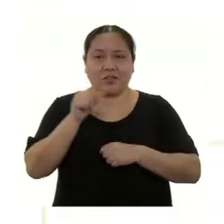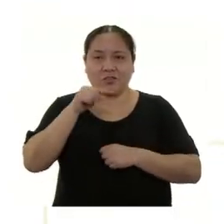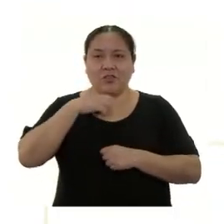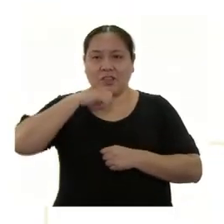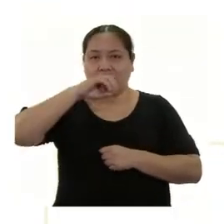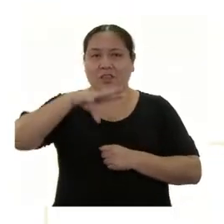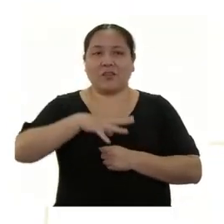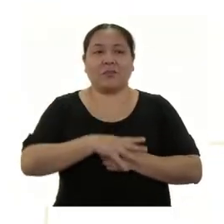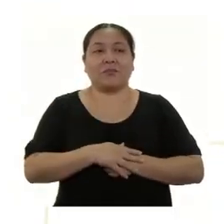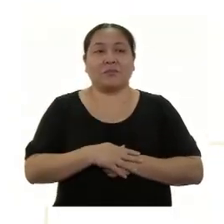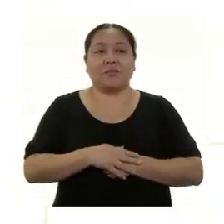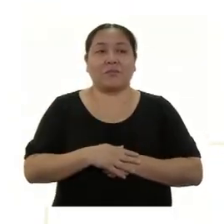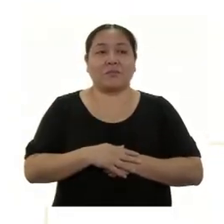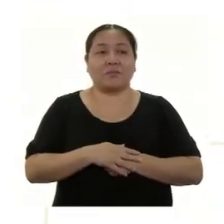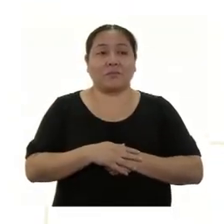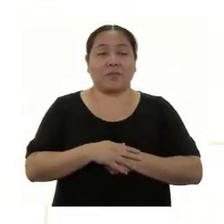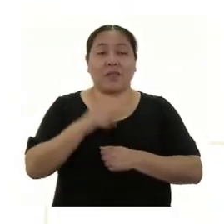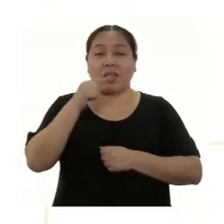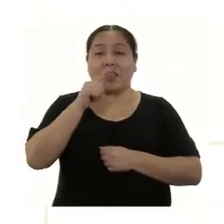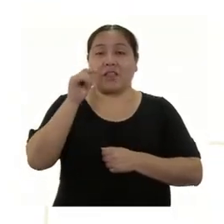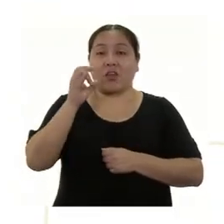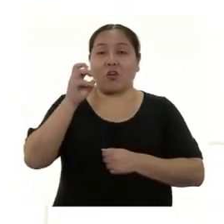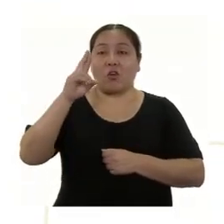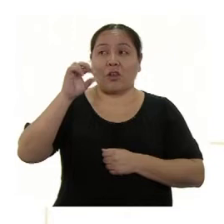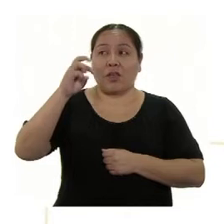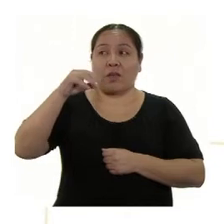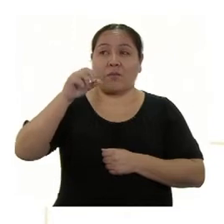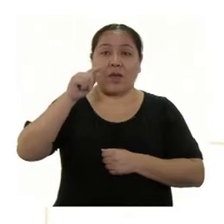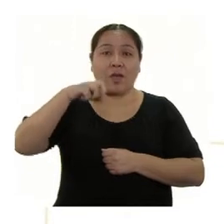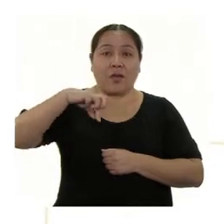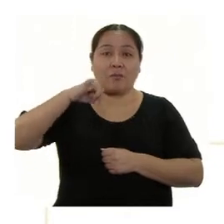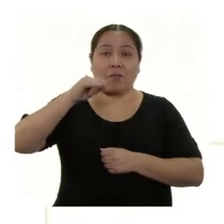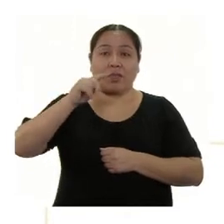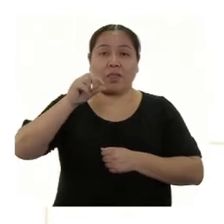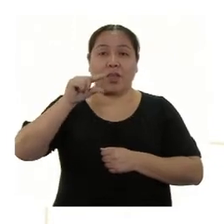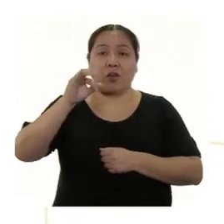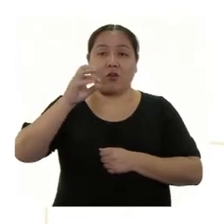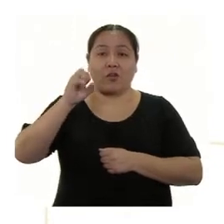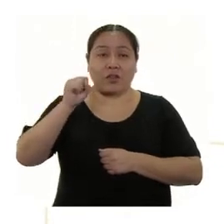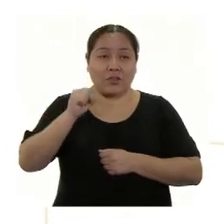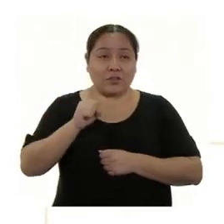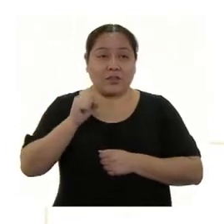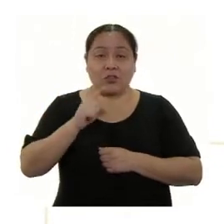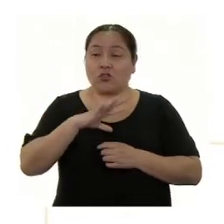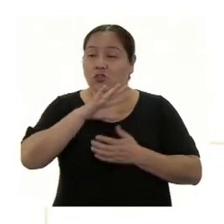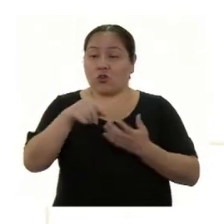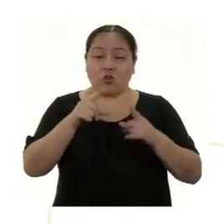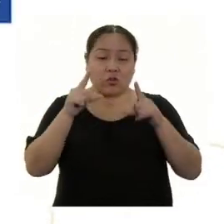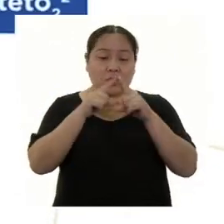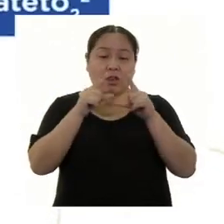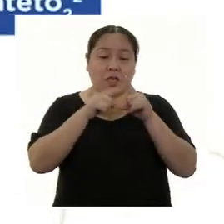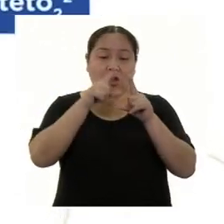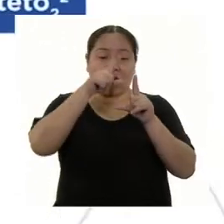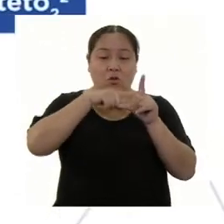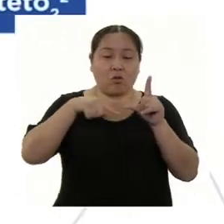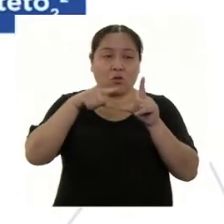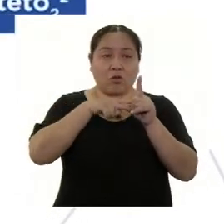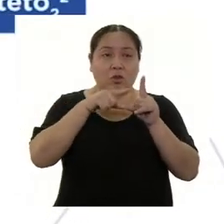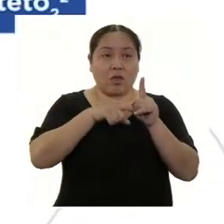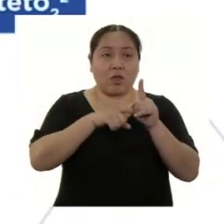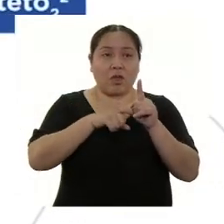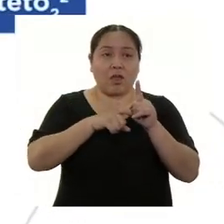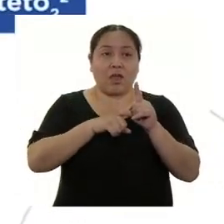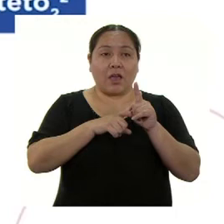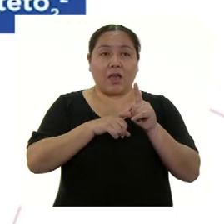refresco la mente. Según el teorema de Pitágoras, en todo triángulo rectángulo, el cuadrado de la